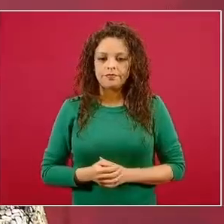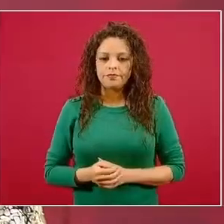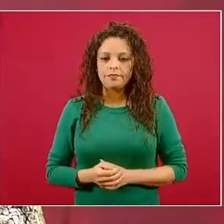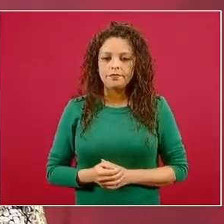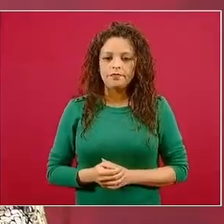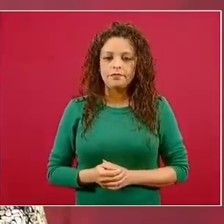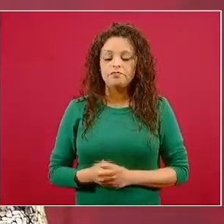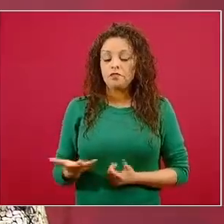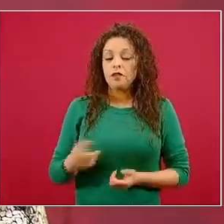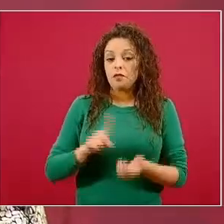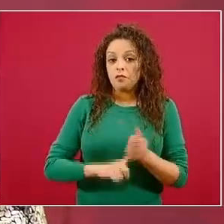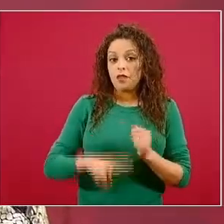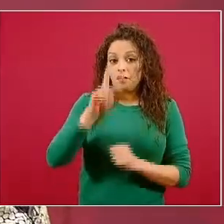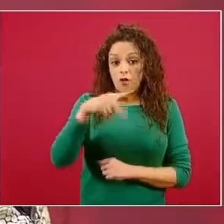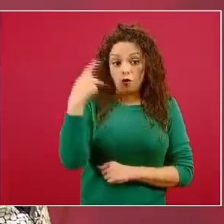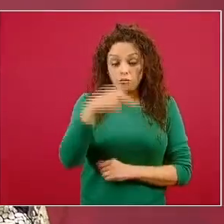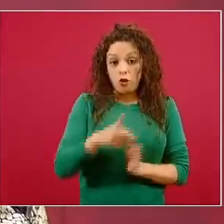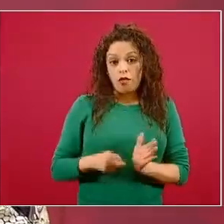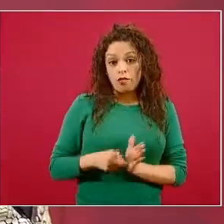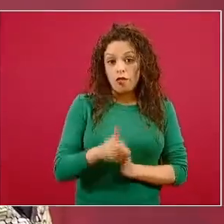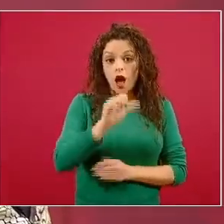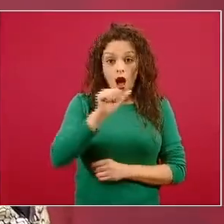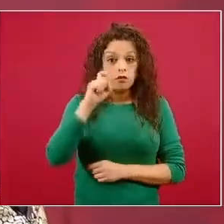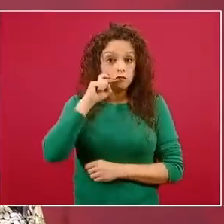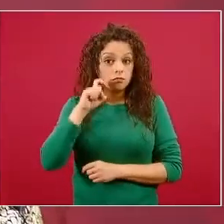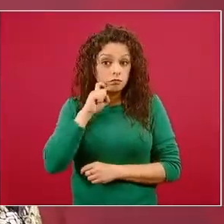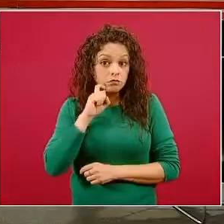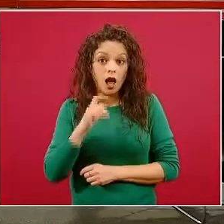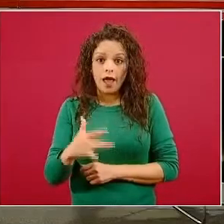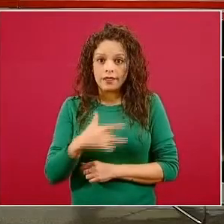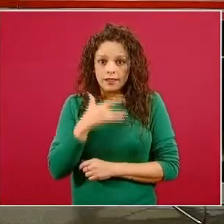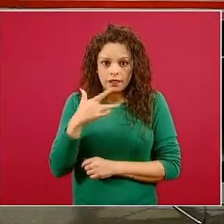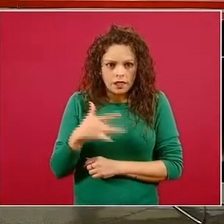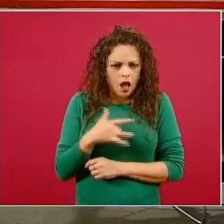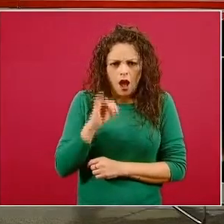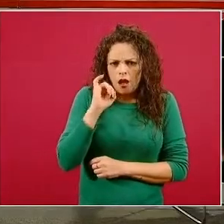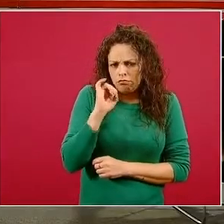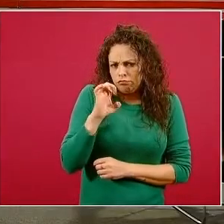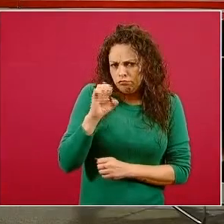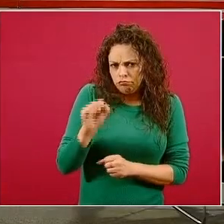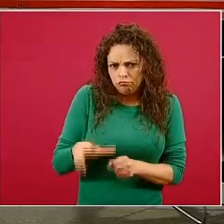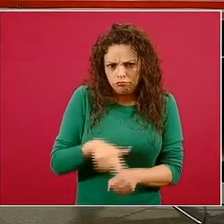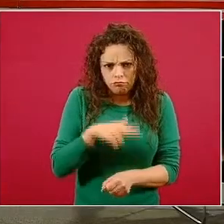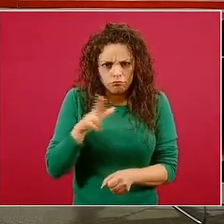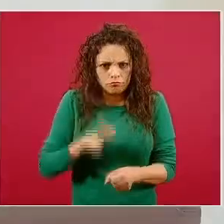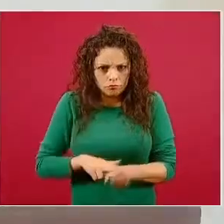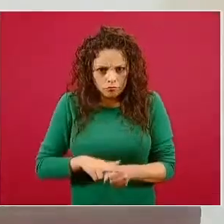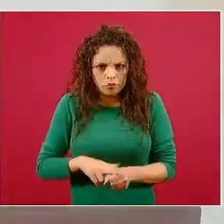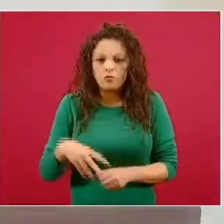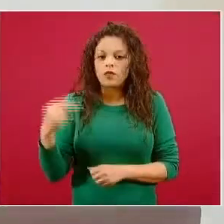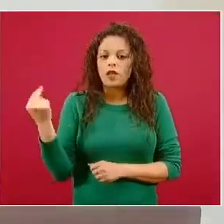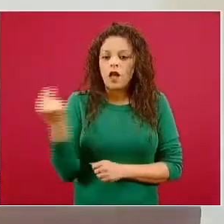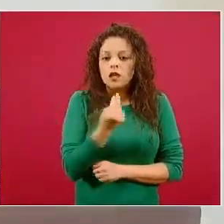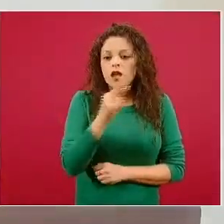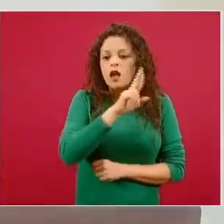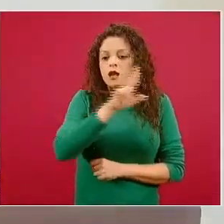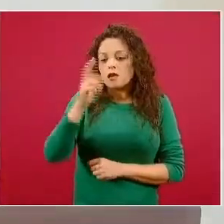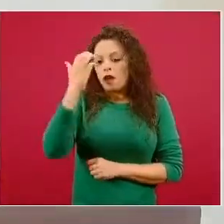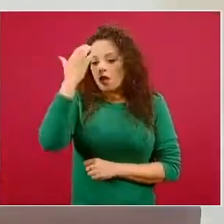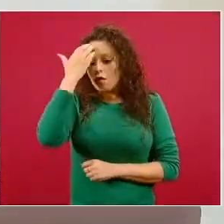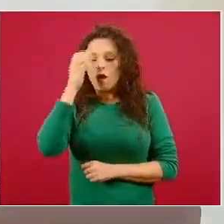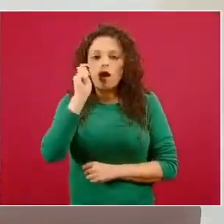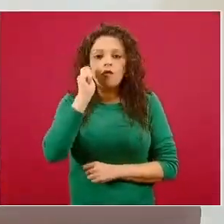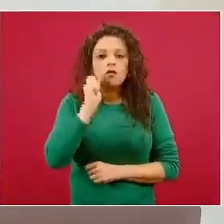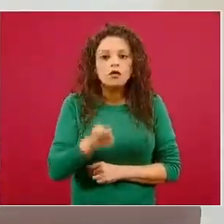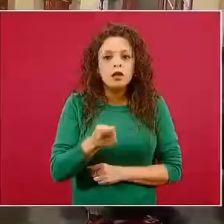pensar este derecho a la sexualidad y al placer y a la necesidad de reconocimiento y de quitar